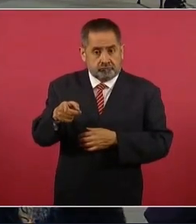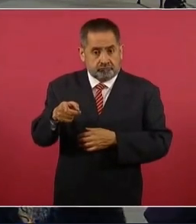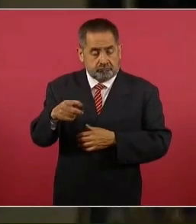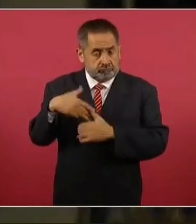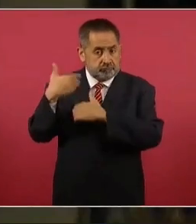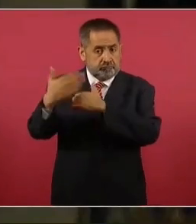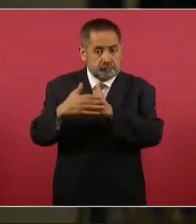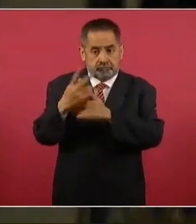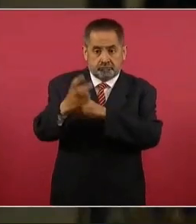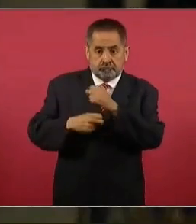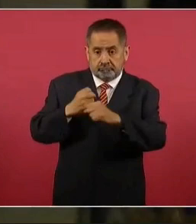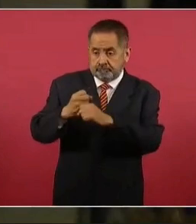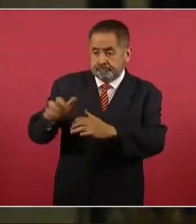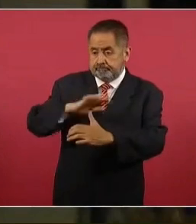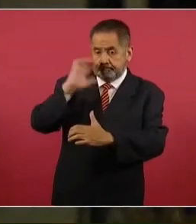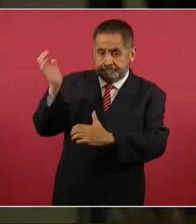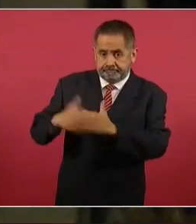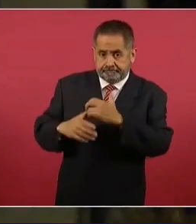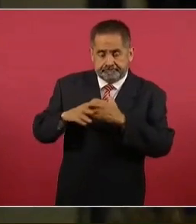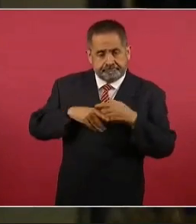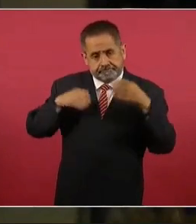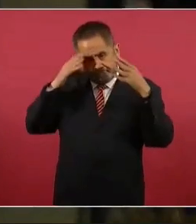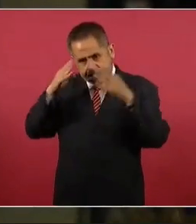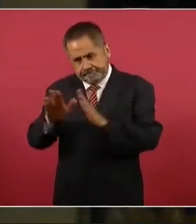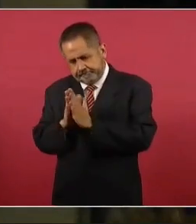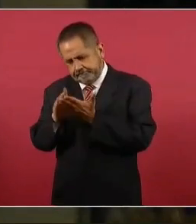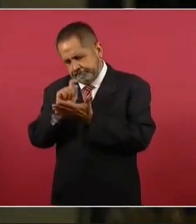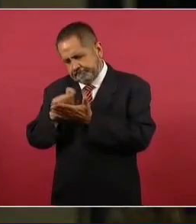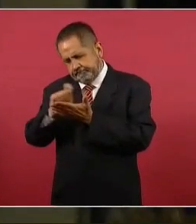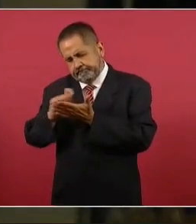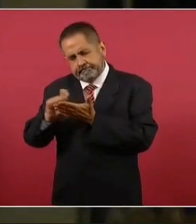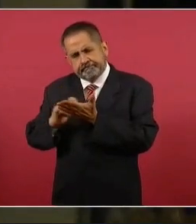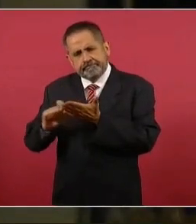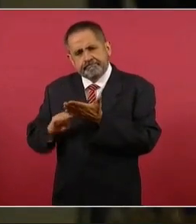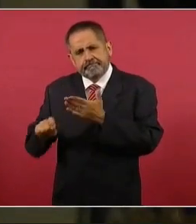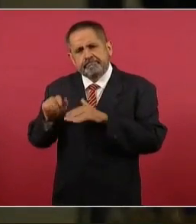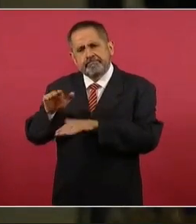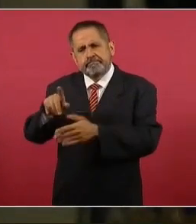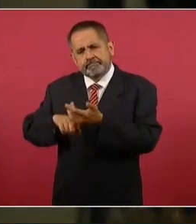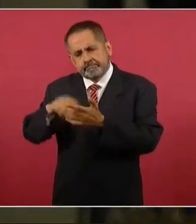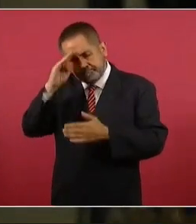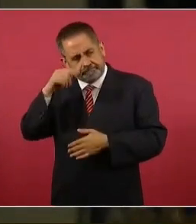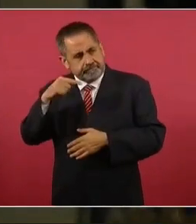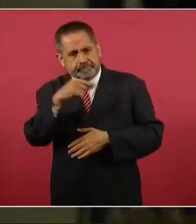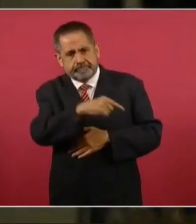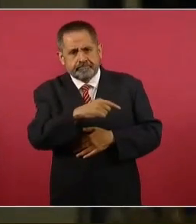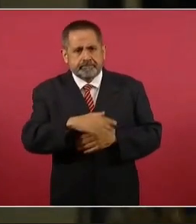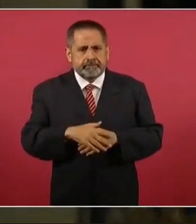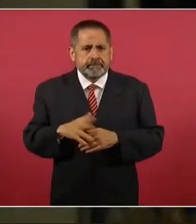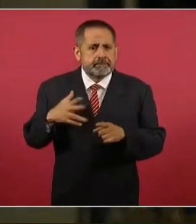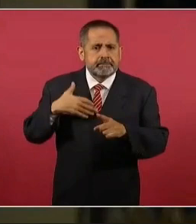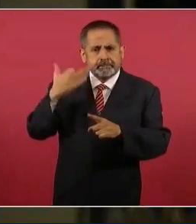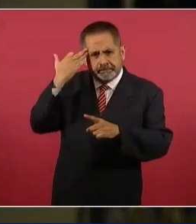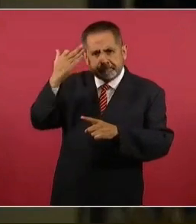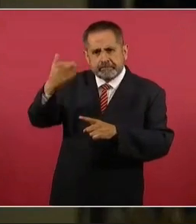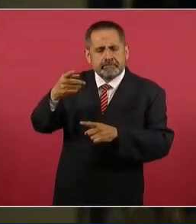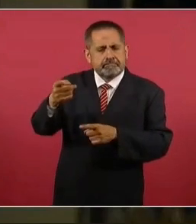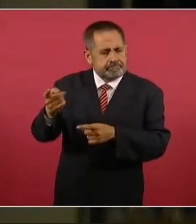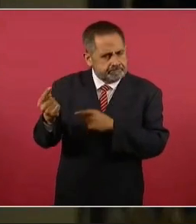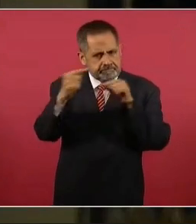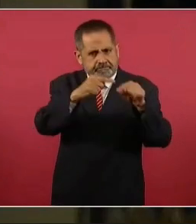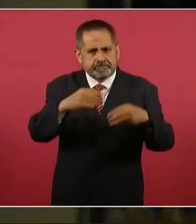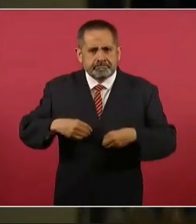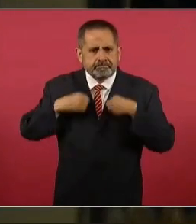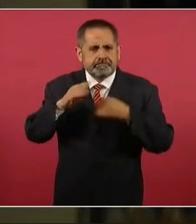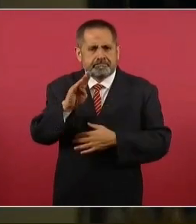retire va a dedicarse a escribir un libro sobre el pensamiento conservador. Va a tener que pasar una buena temporada en Baja California.